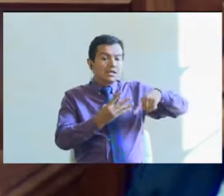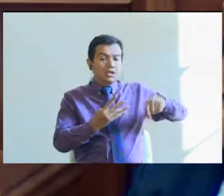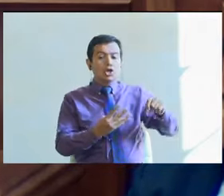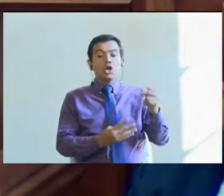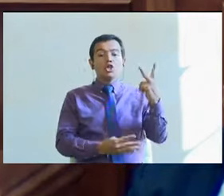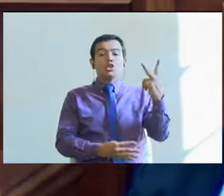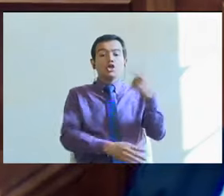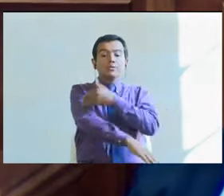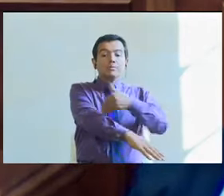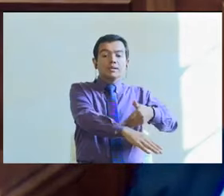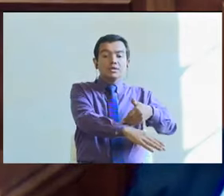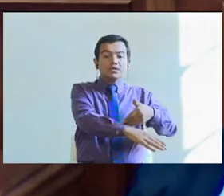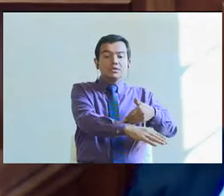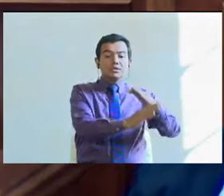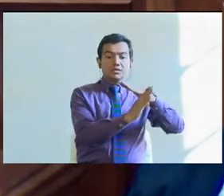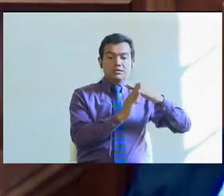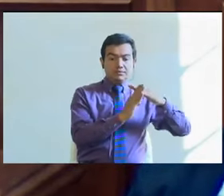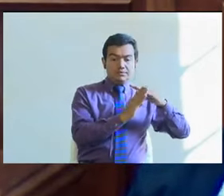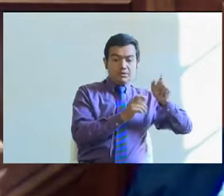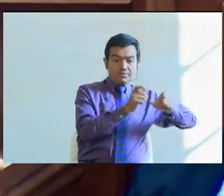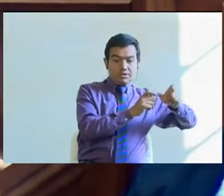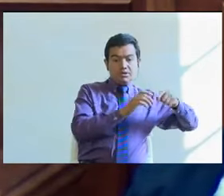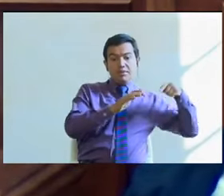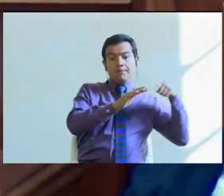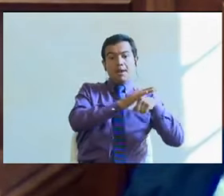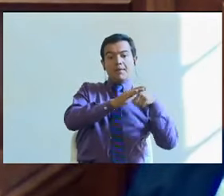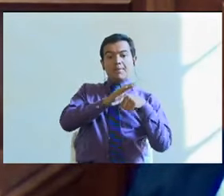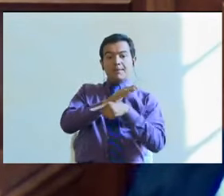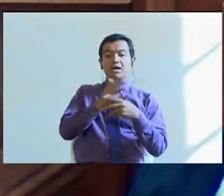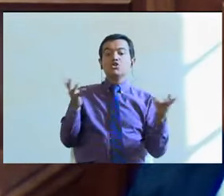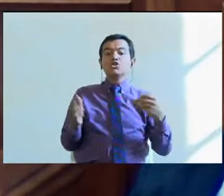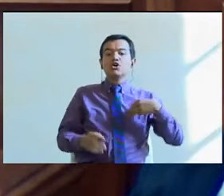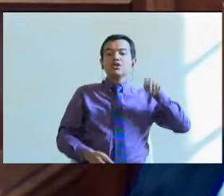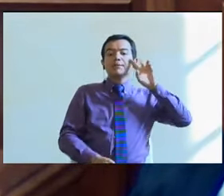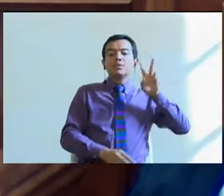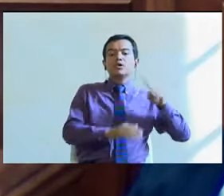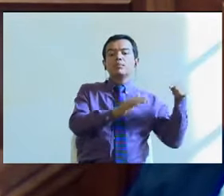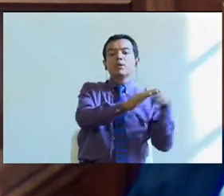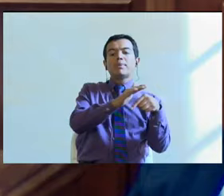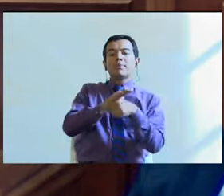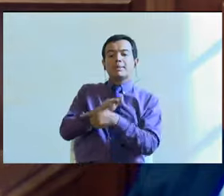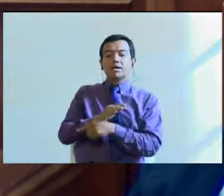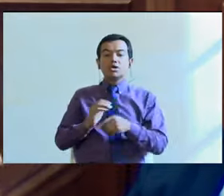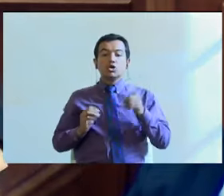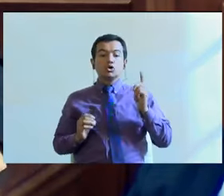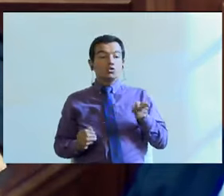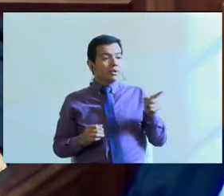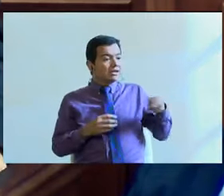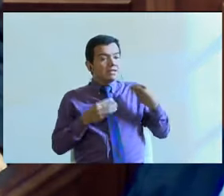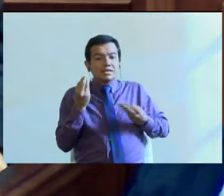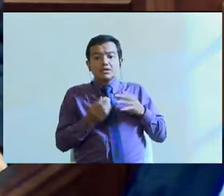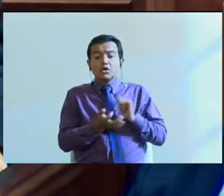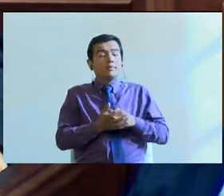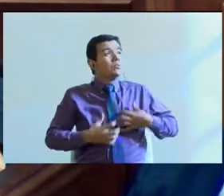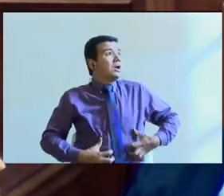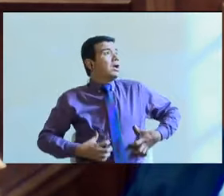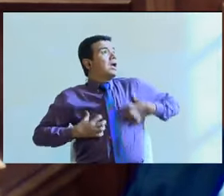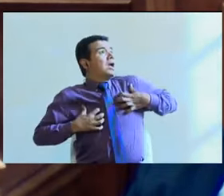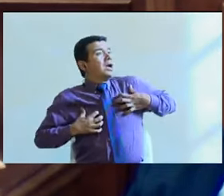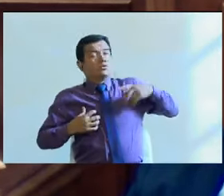emigrar y emigrar es una palabra elegante porque no se emigra Ya se está escapando y se está huyendo buscando libertad